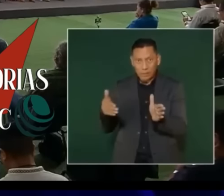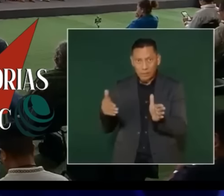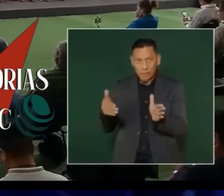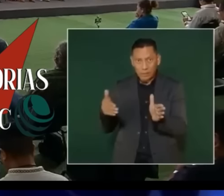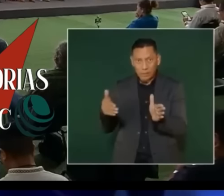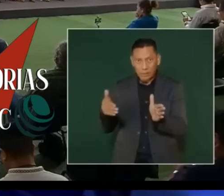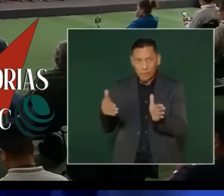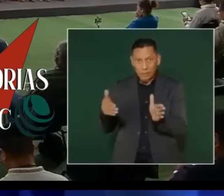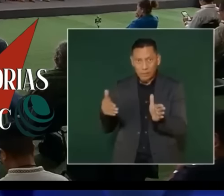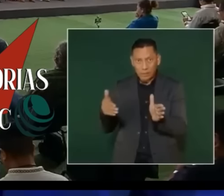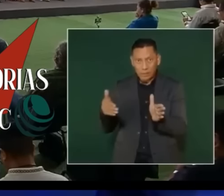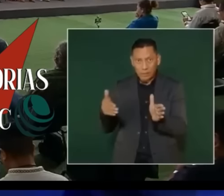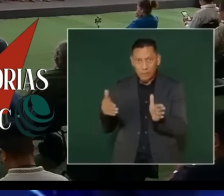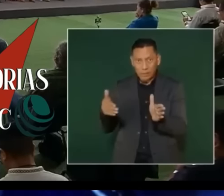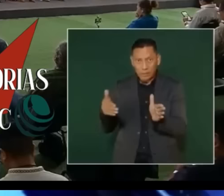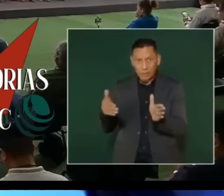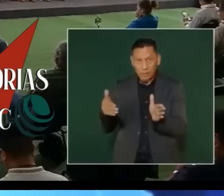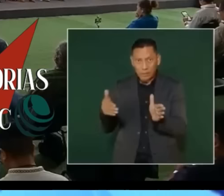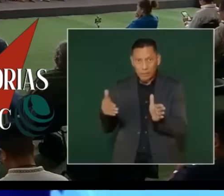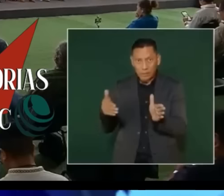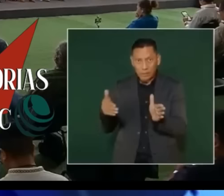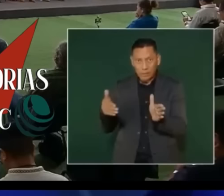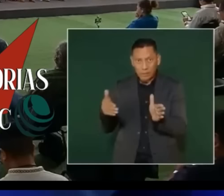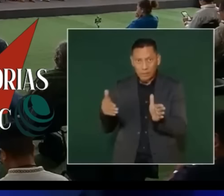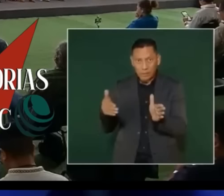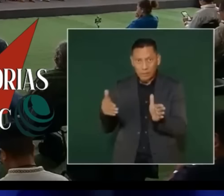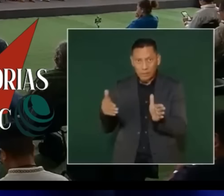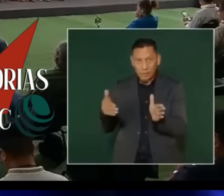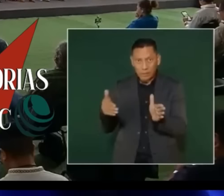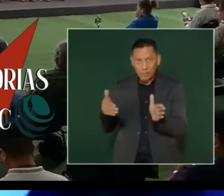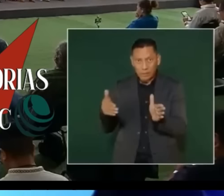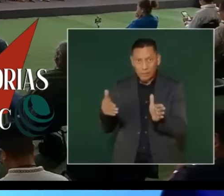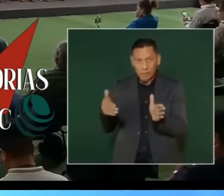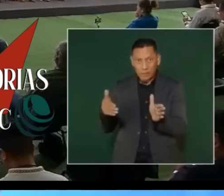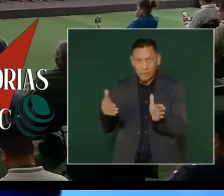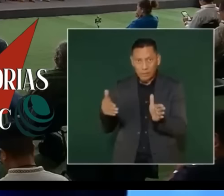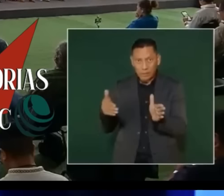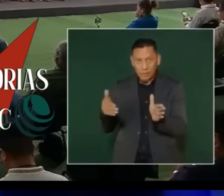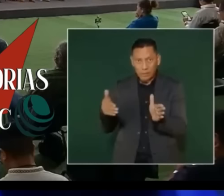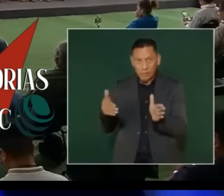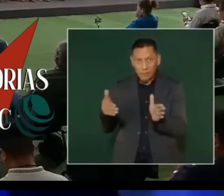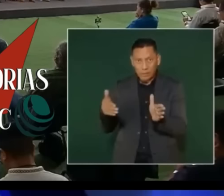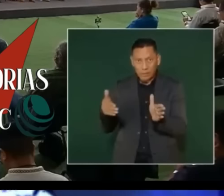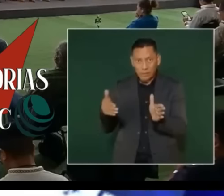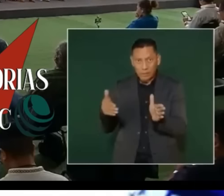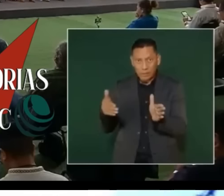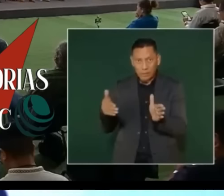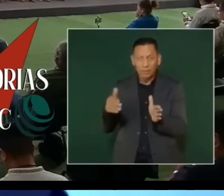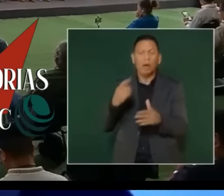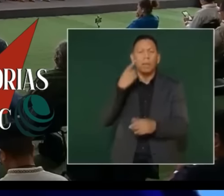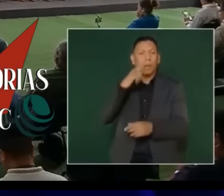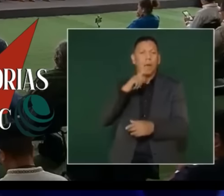para ambos adultos mayores o para estos adultos mayores que se registraron tanto en diciembre como en